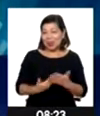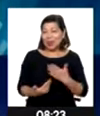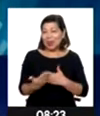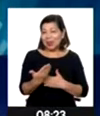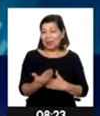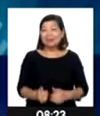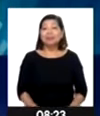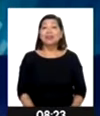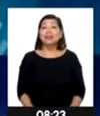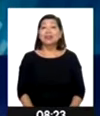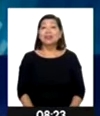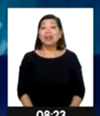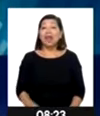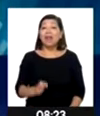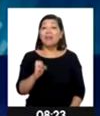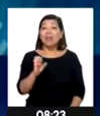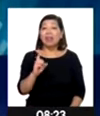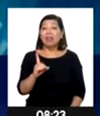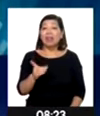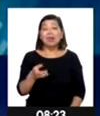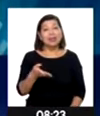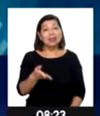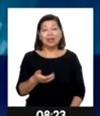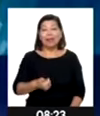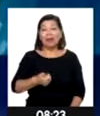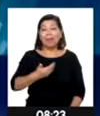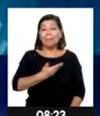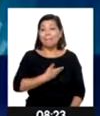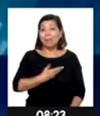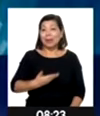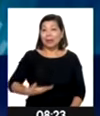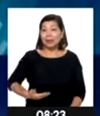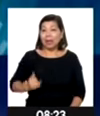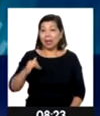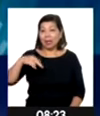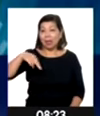buenos días. Hemos conversado con el señor Federico Yaque Moya, presidente